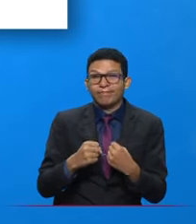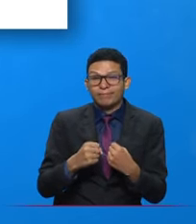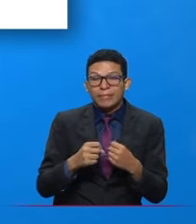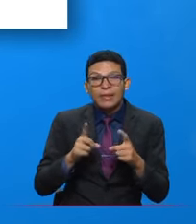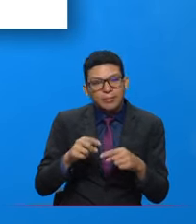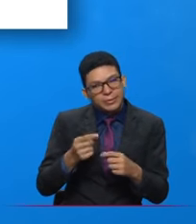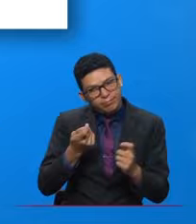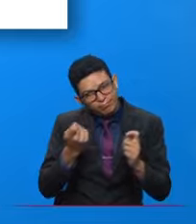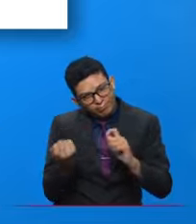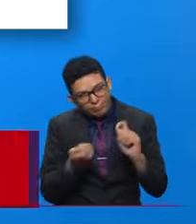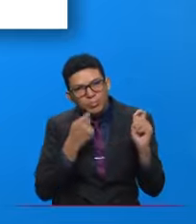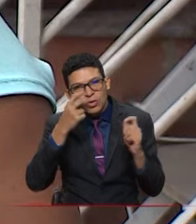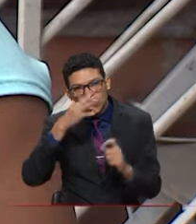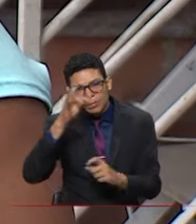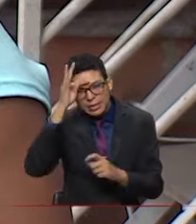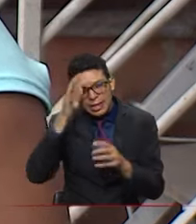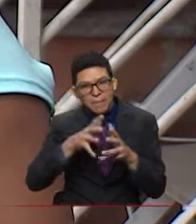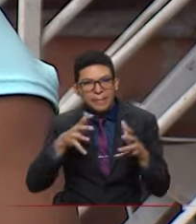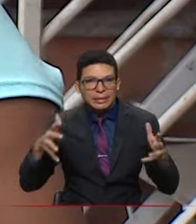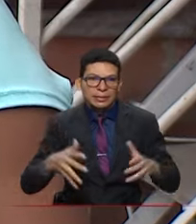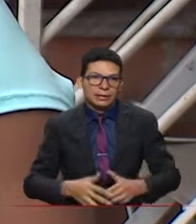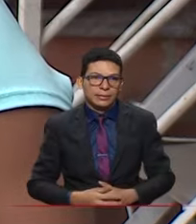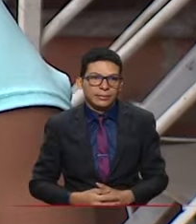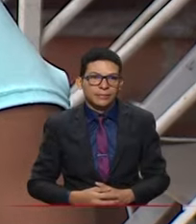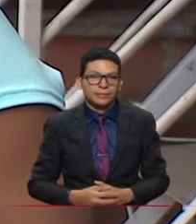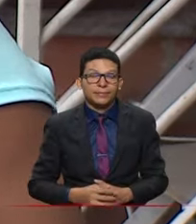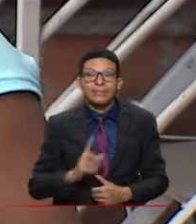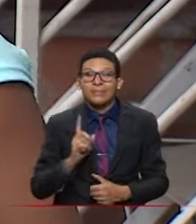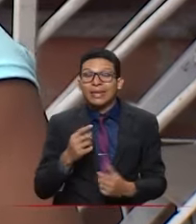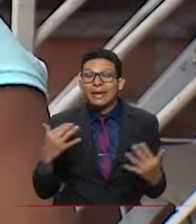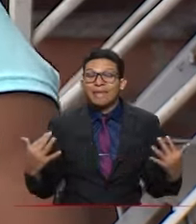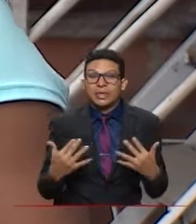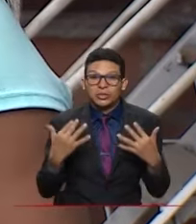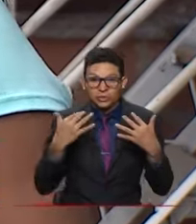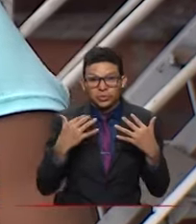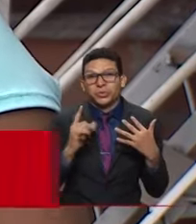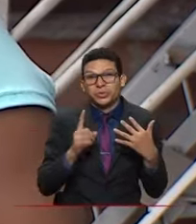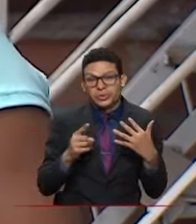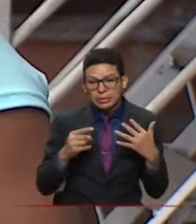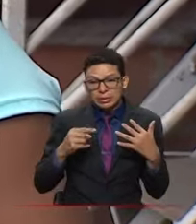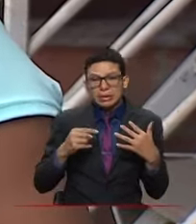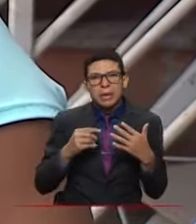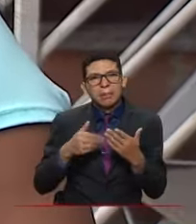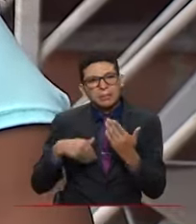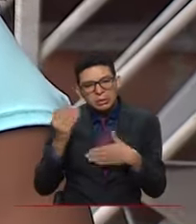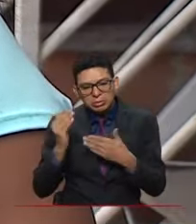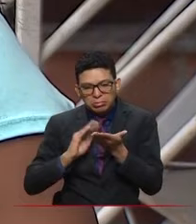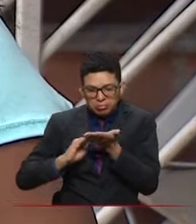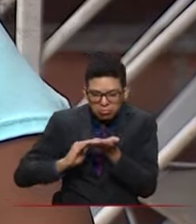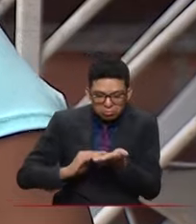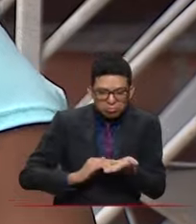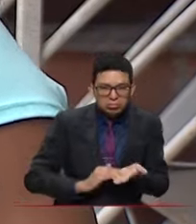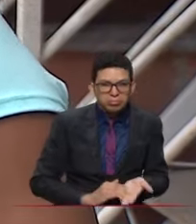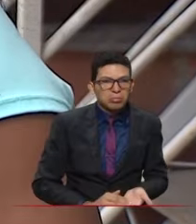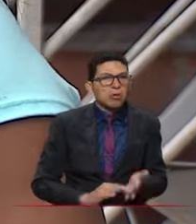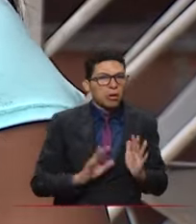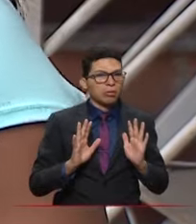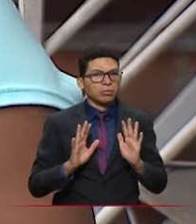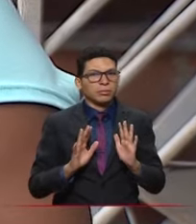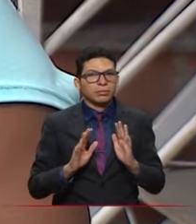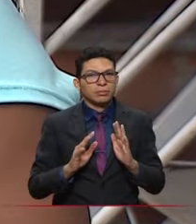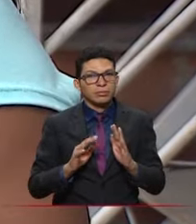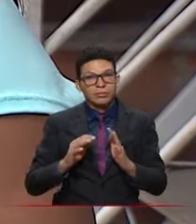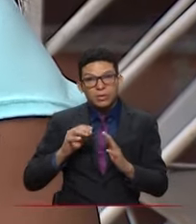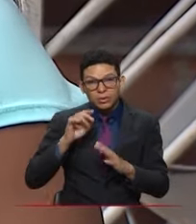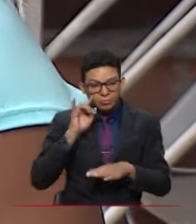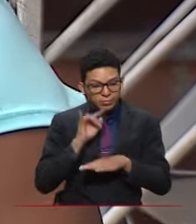clínica de mayor complejidad. Desde eso le cayó una bacteria, empezaron a hacerle limpieza, le pusieron unos tutores y